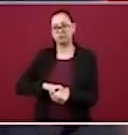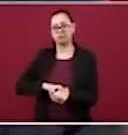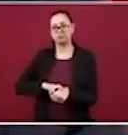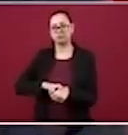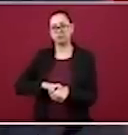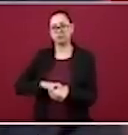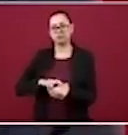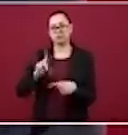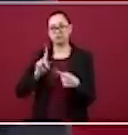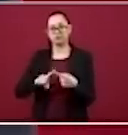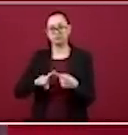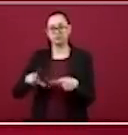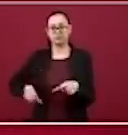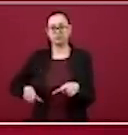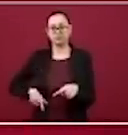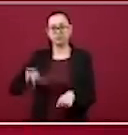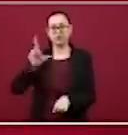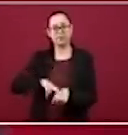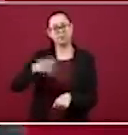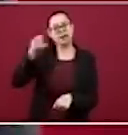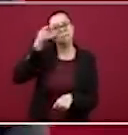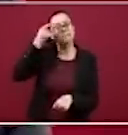Me voy a reunir con el gobernador de Campeche,